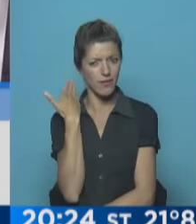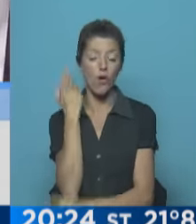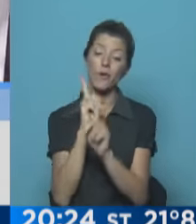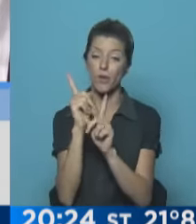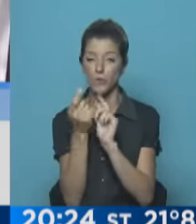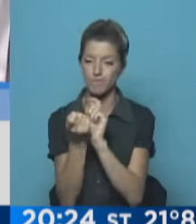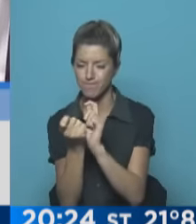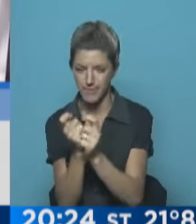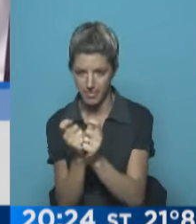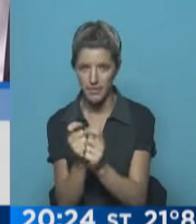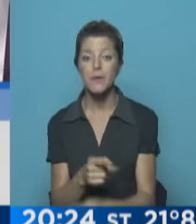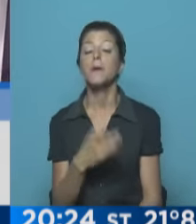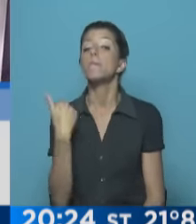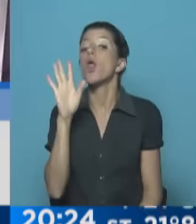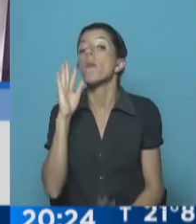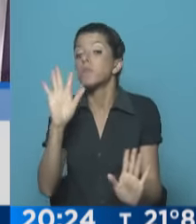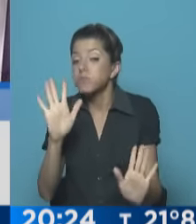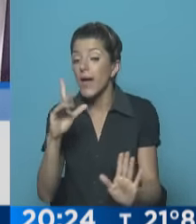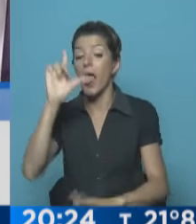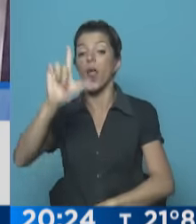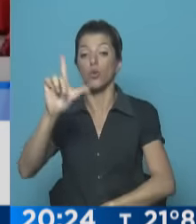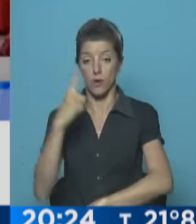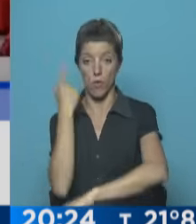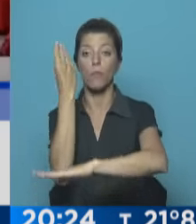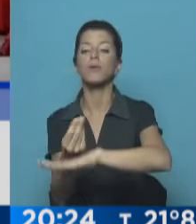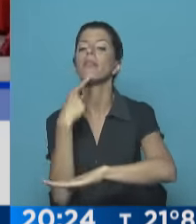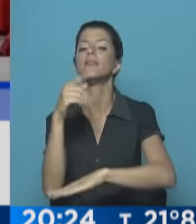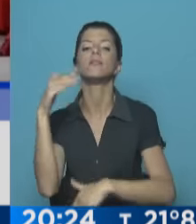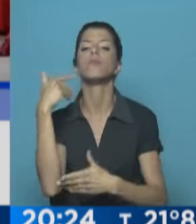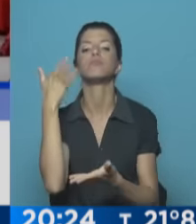ligeros retoques. Pero hay que ver cuando asuma el lunes qué es lo que él dice públicamente.